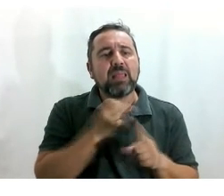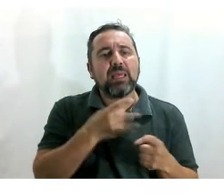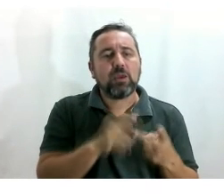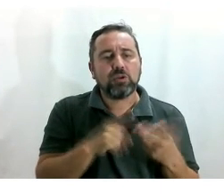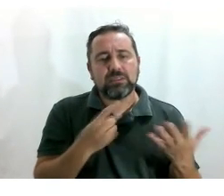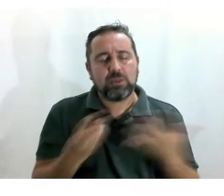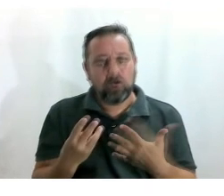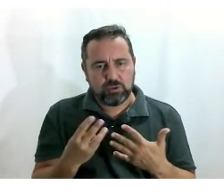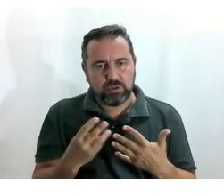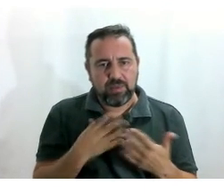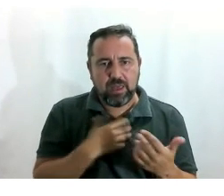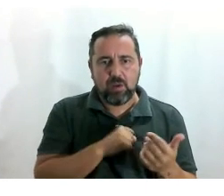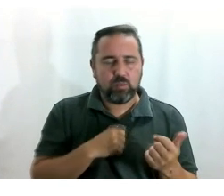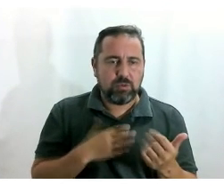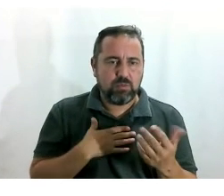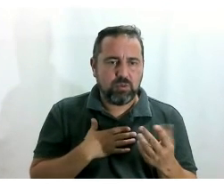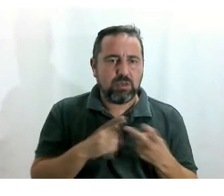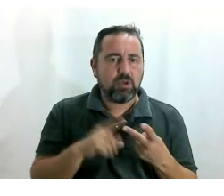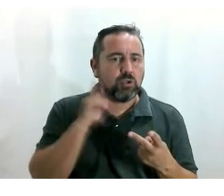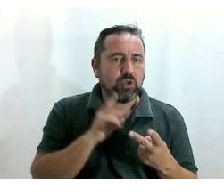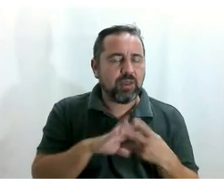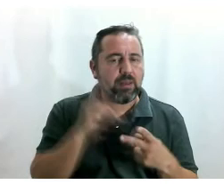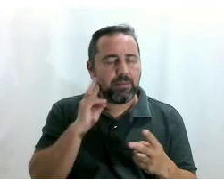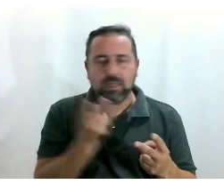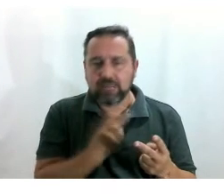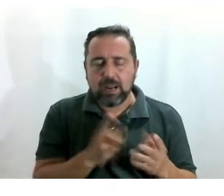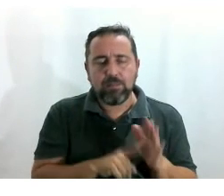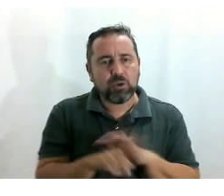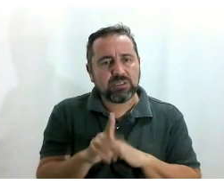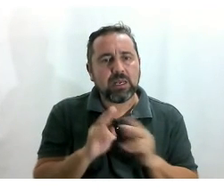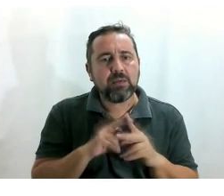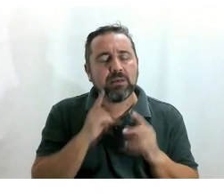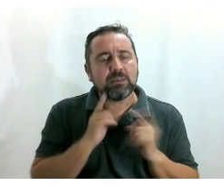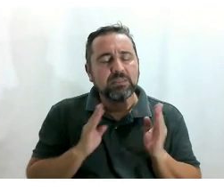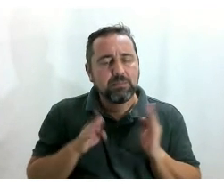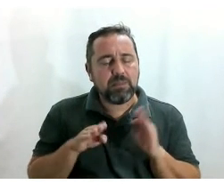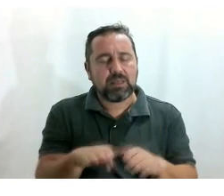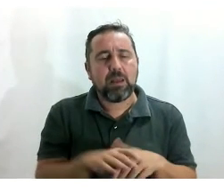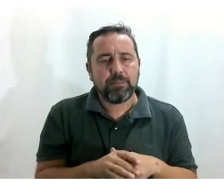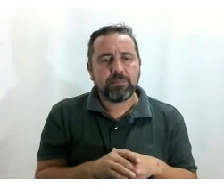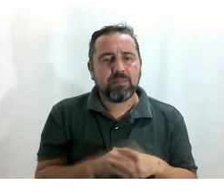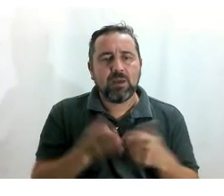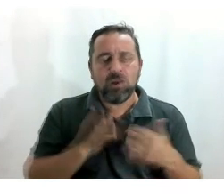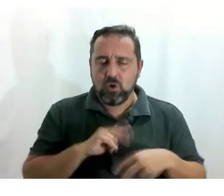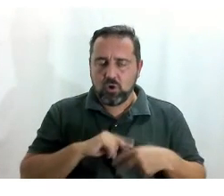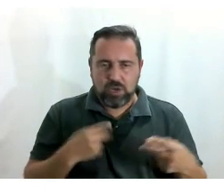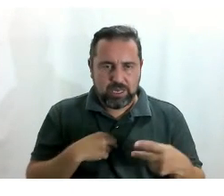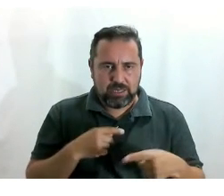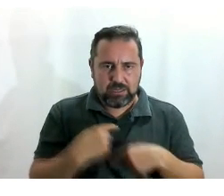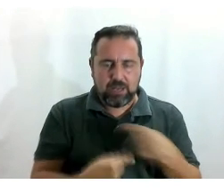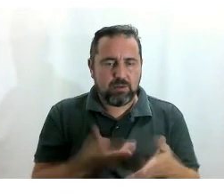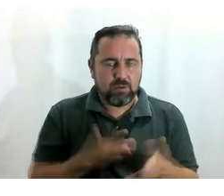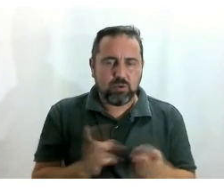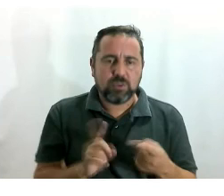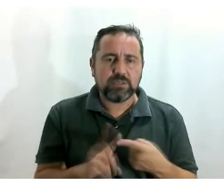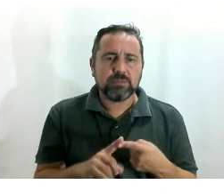reactivo, autoinmune, sordera bilateral, progresiva, simétrica, que no es congénita, que